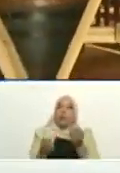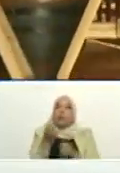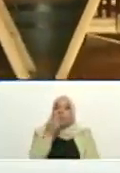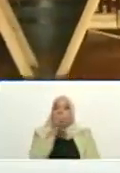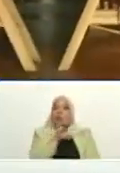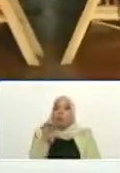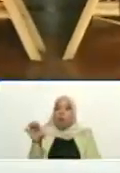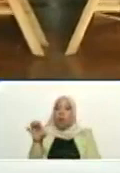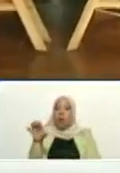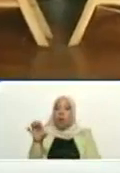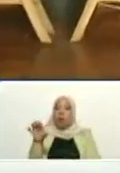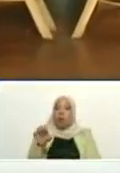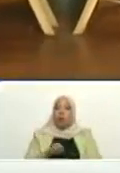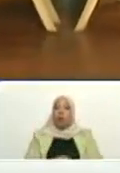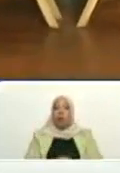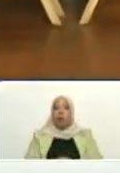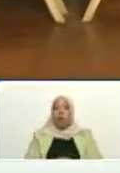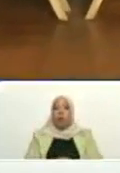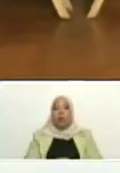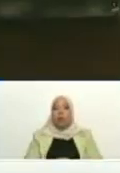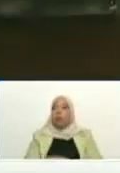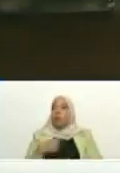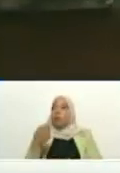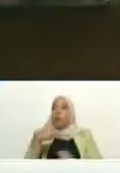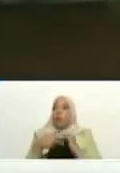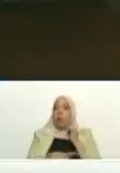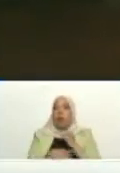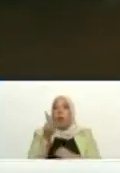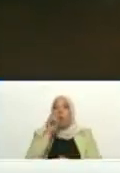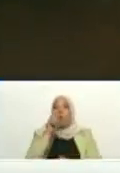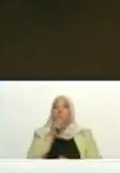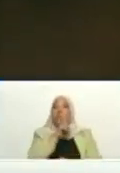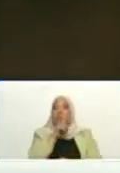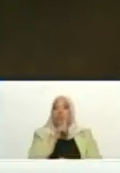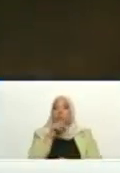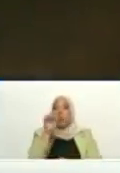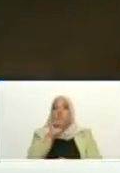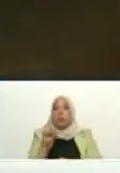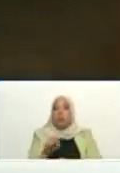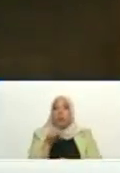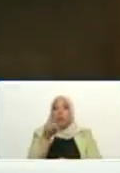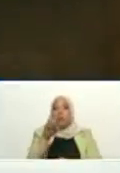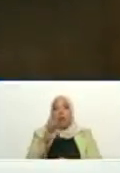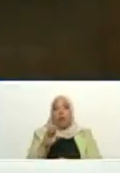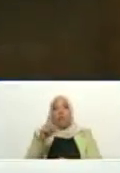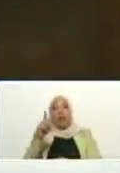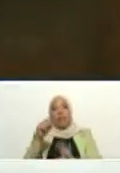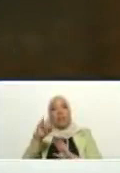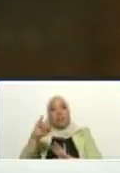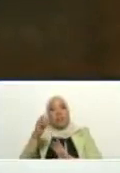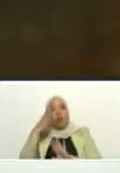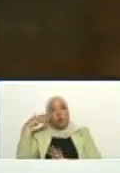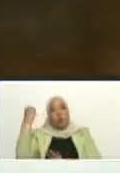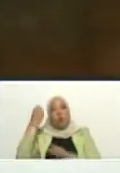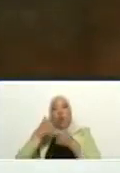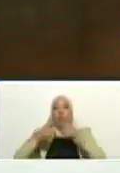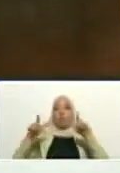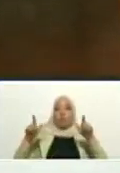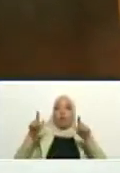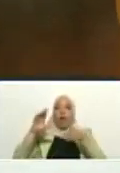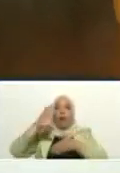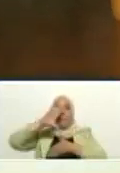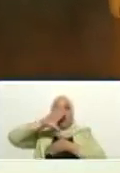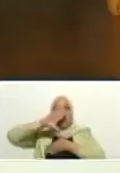del Oeste. El Parque del Este lleva el nombre de Sebastián Francisco de Miranda, libertador de